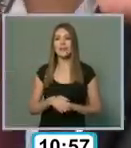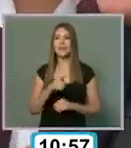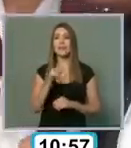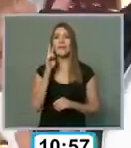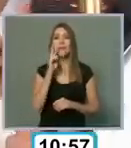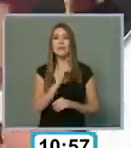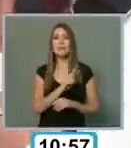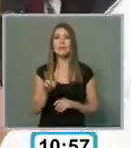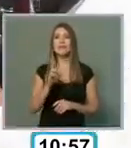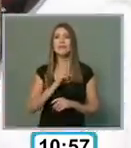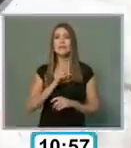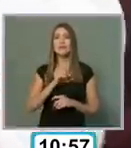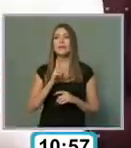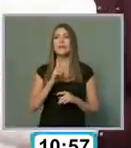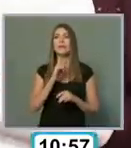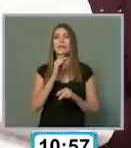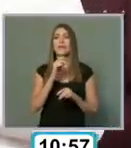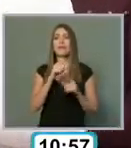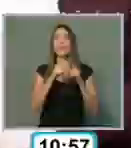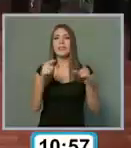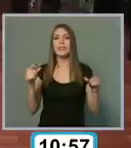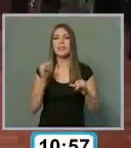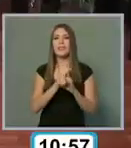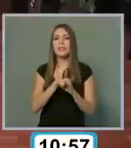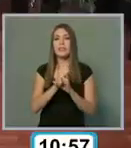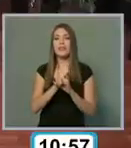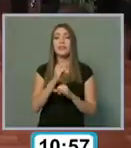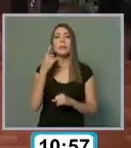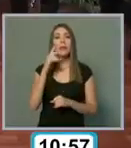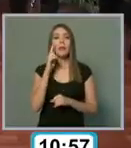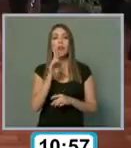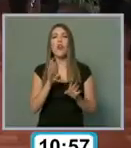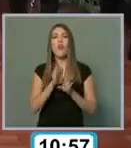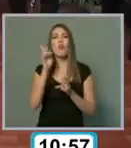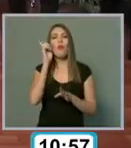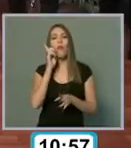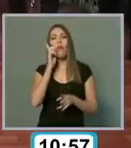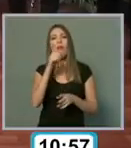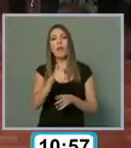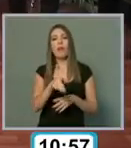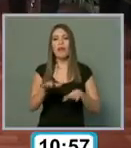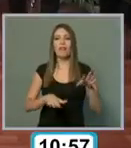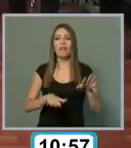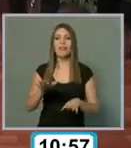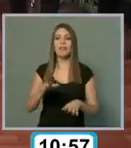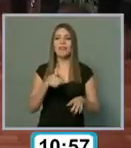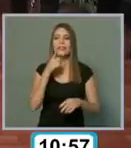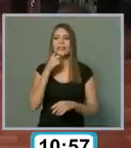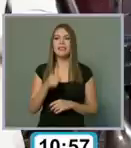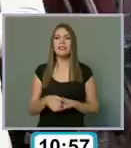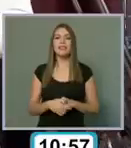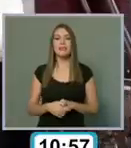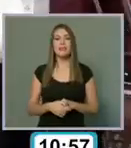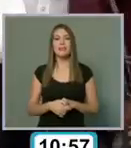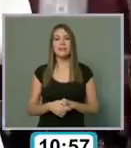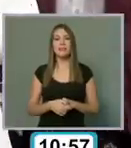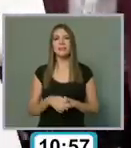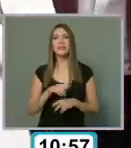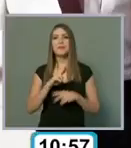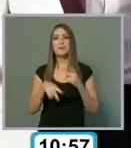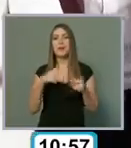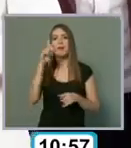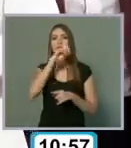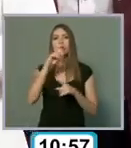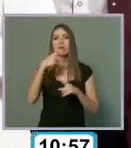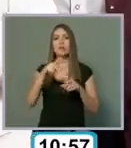sociales para que vean cómo duerme cada uno. Yo tengo un video de cada uno. Pues si como están de la cara, no me los imagino cómo duermen. Qué bárbaro. Pero bueno, hay que recomendar este